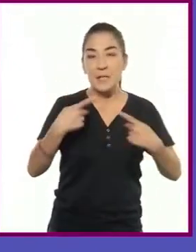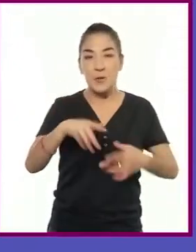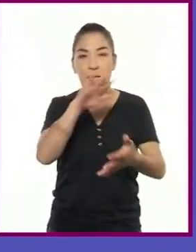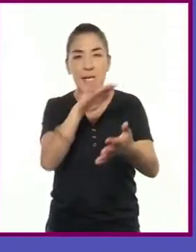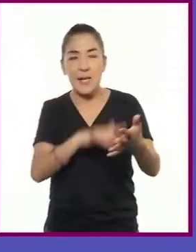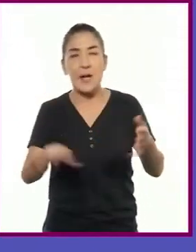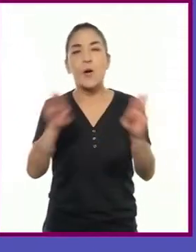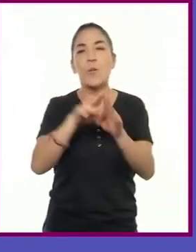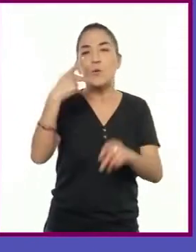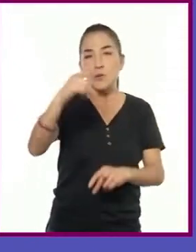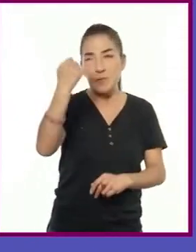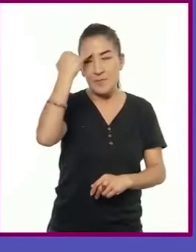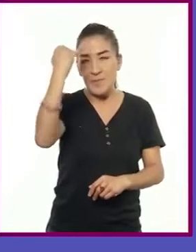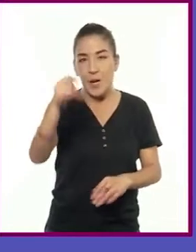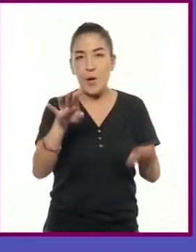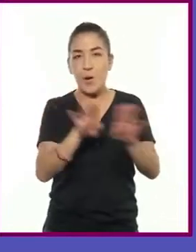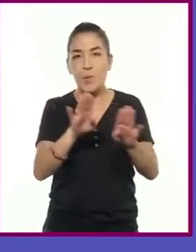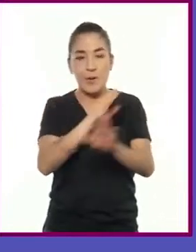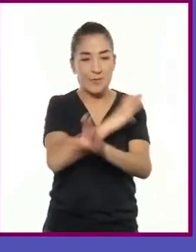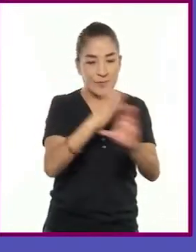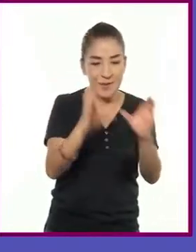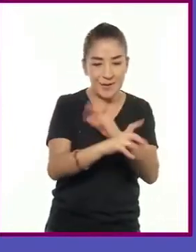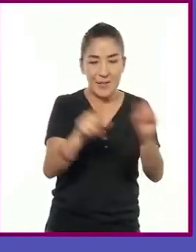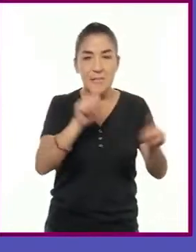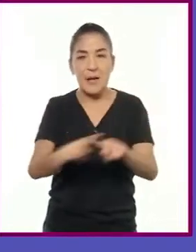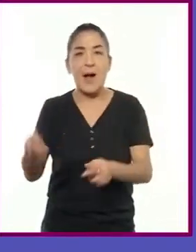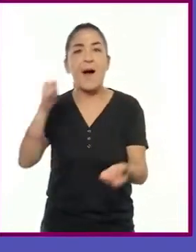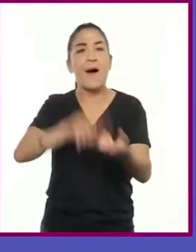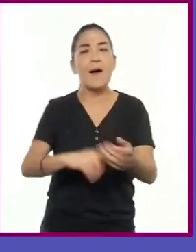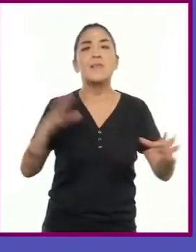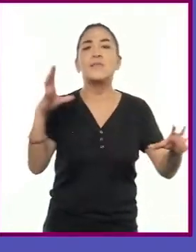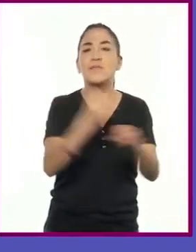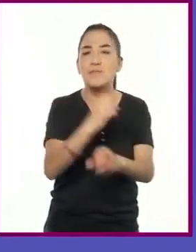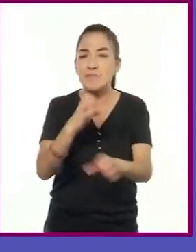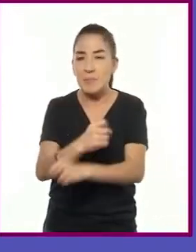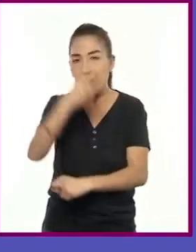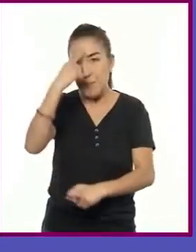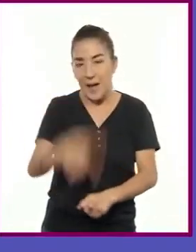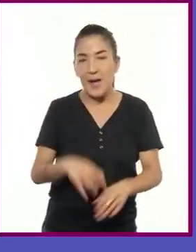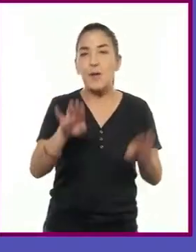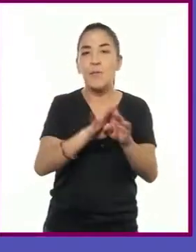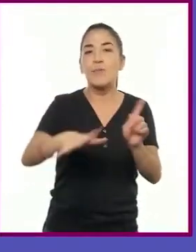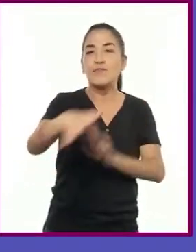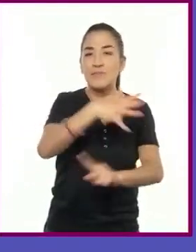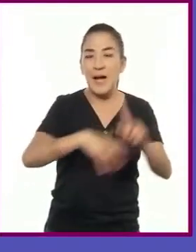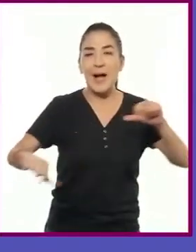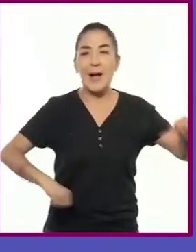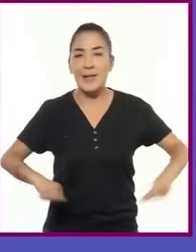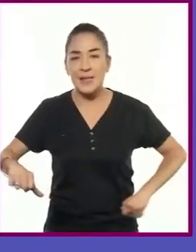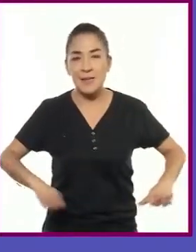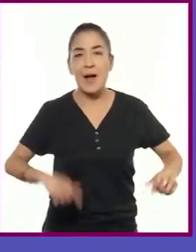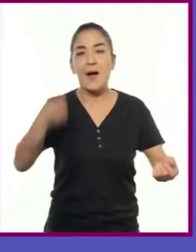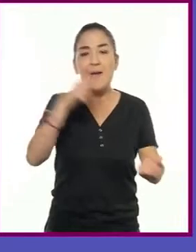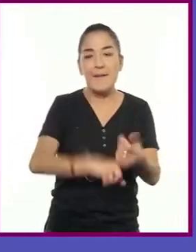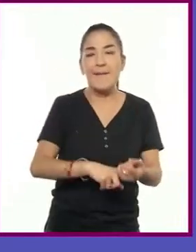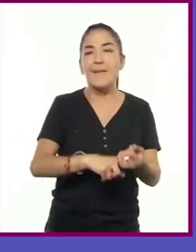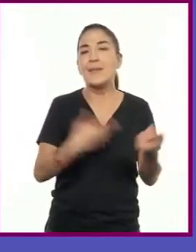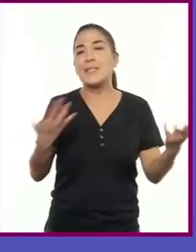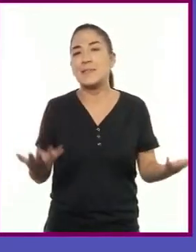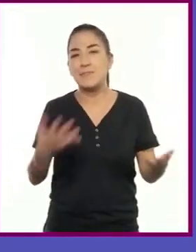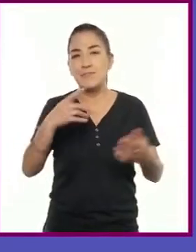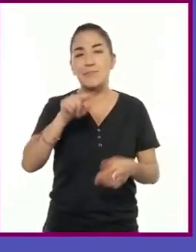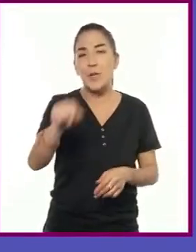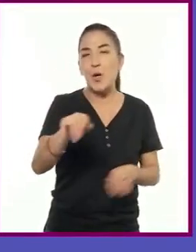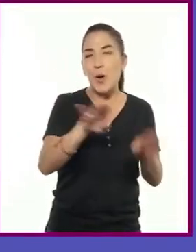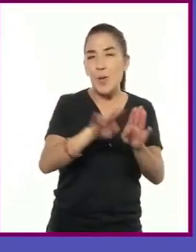imagen mental del asunto referido. La descripción es útil para ambientar la acción y crear una atmósfera que haga